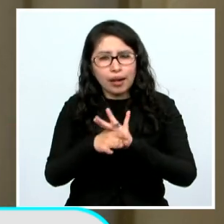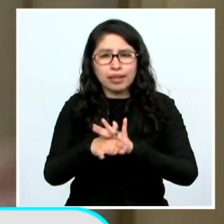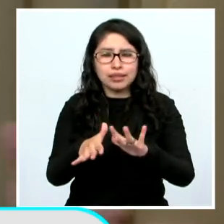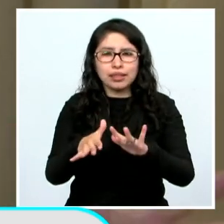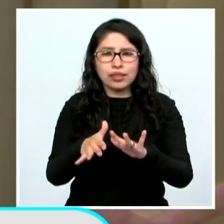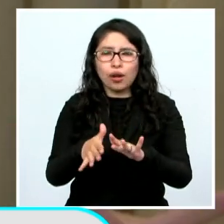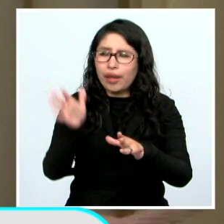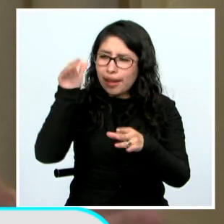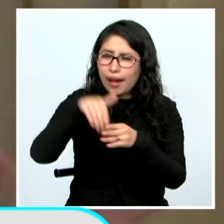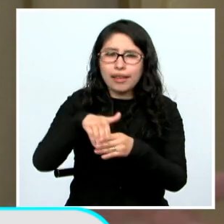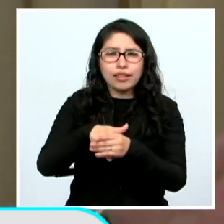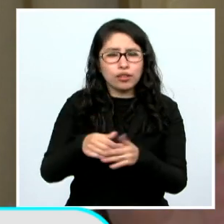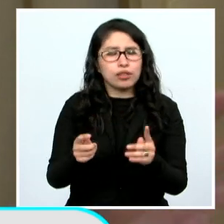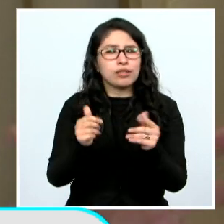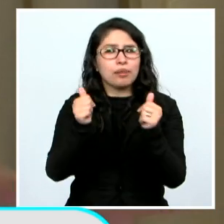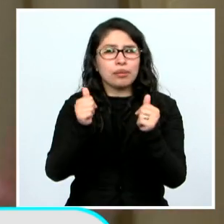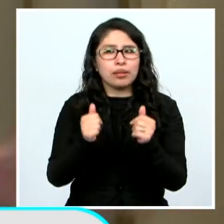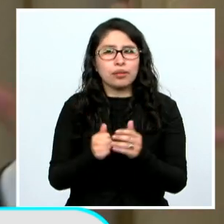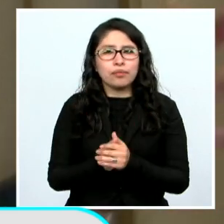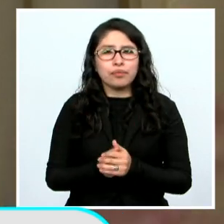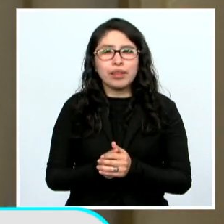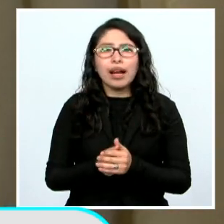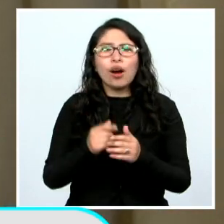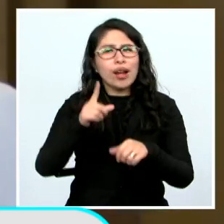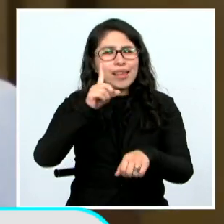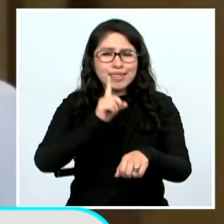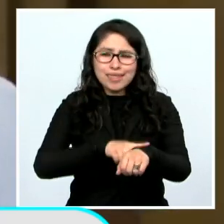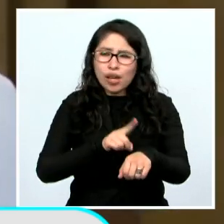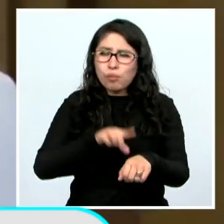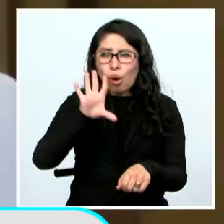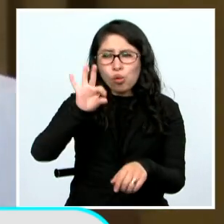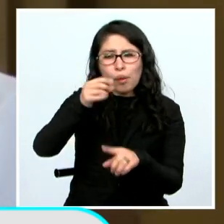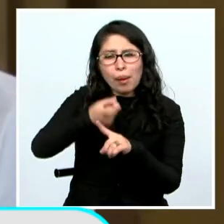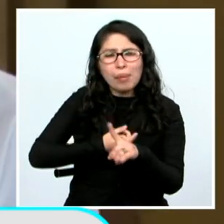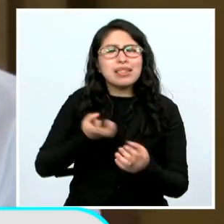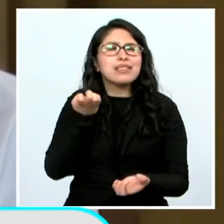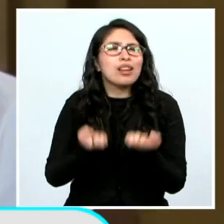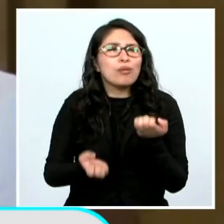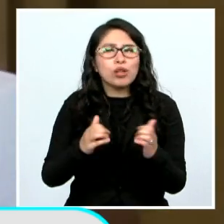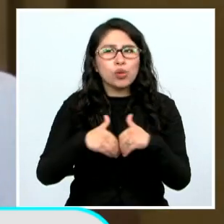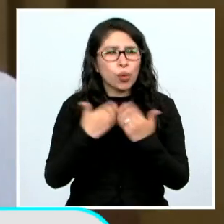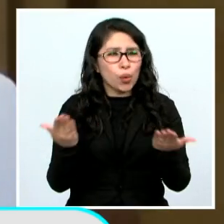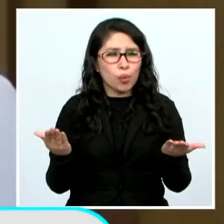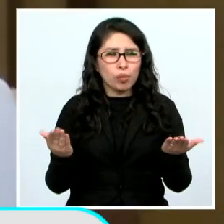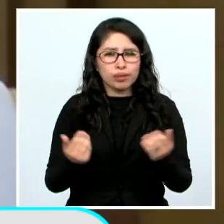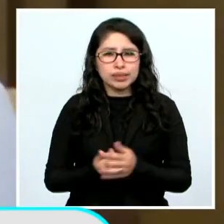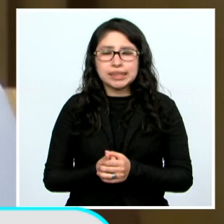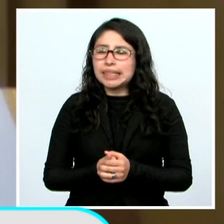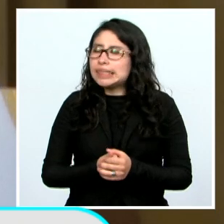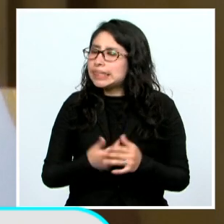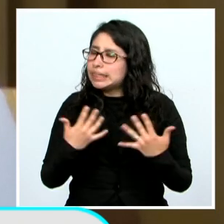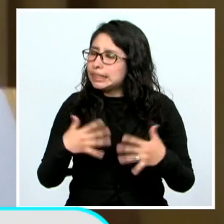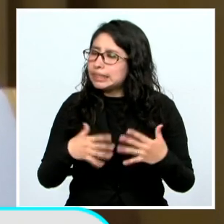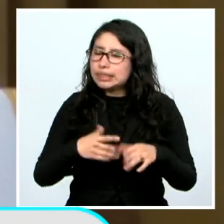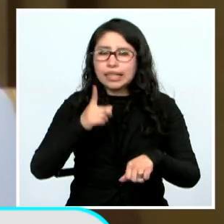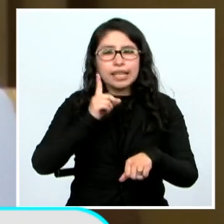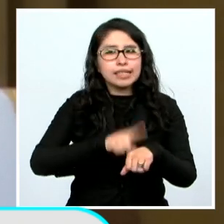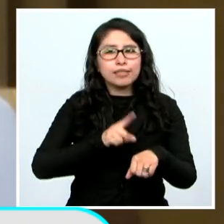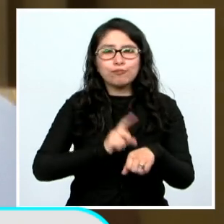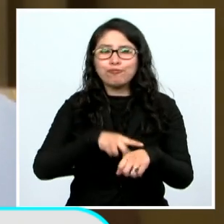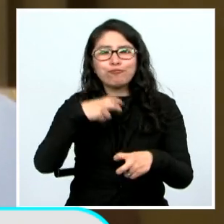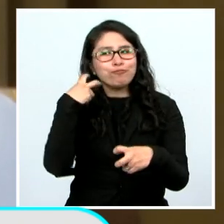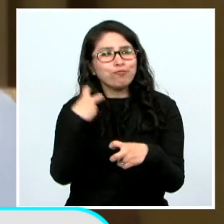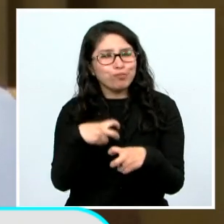elecciones. ¿Cómo evalúa? A ver, cuénteme este su paso de 9 meses. Bueno, han sido evidentemente momentos muy difíciles